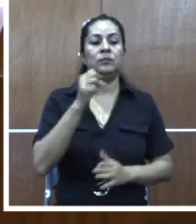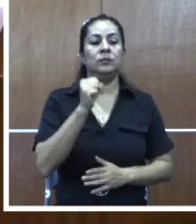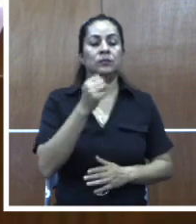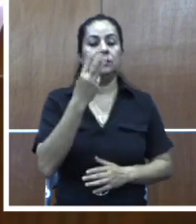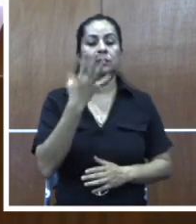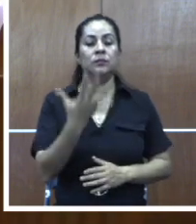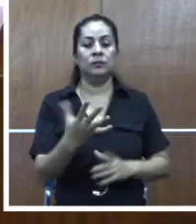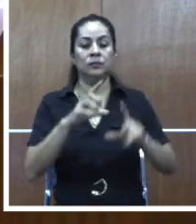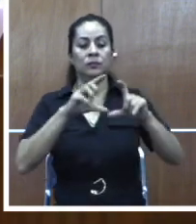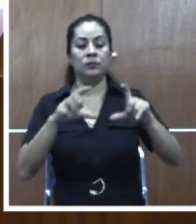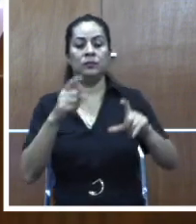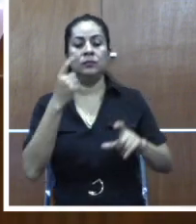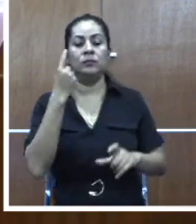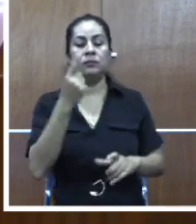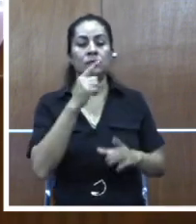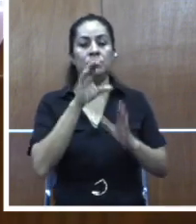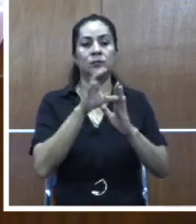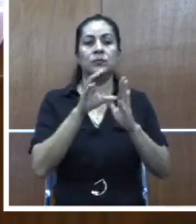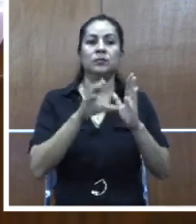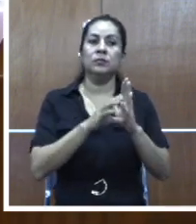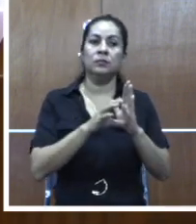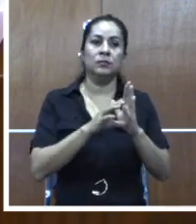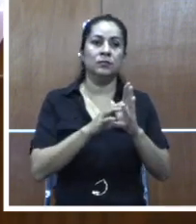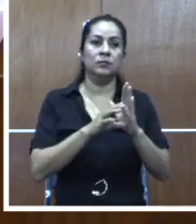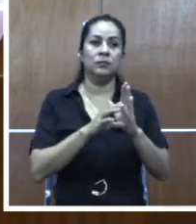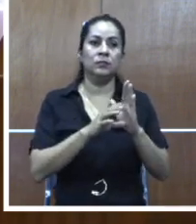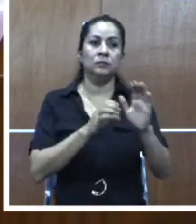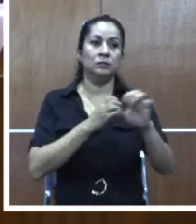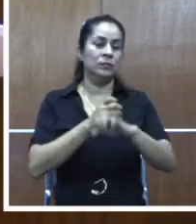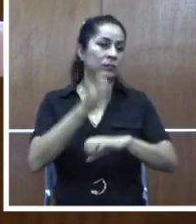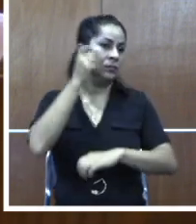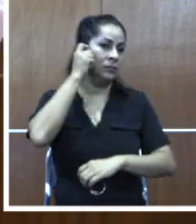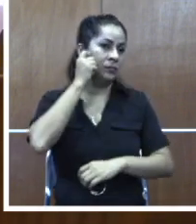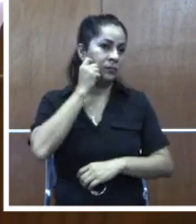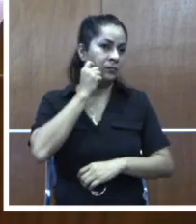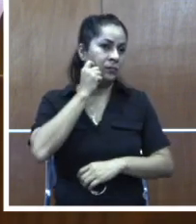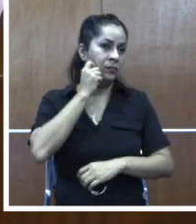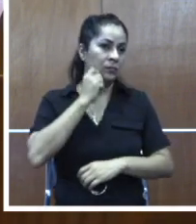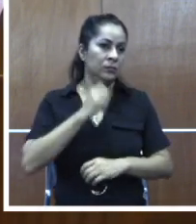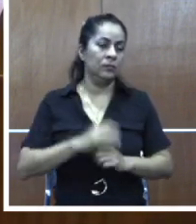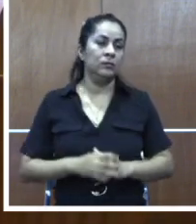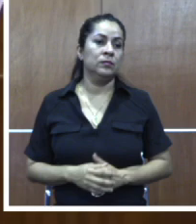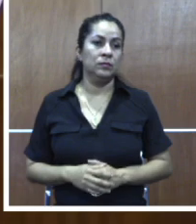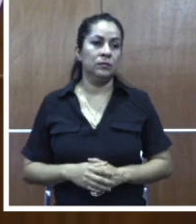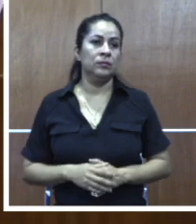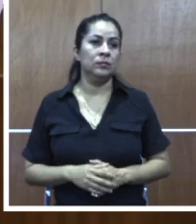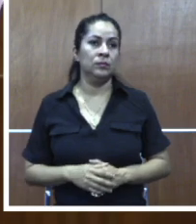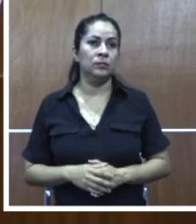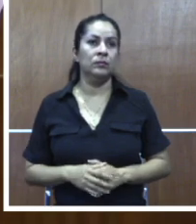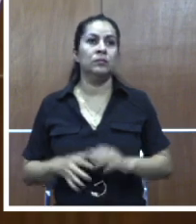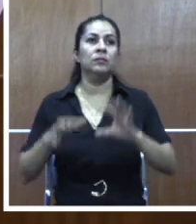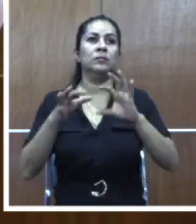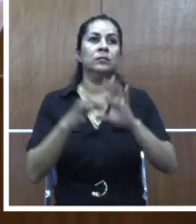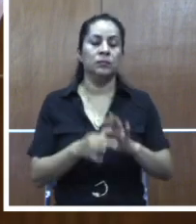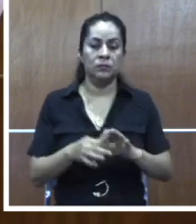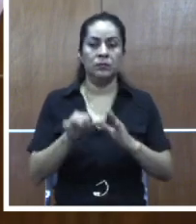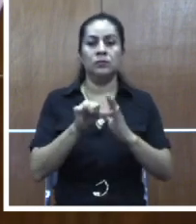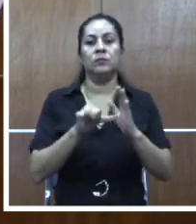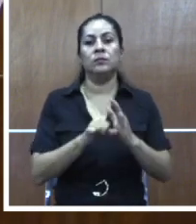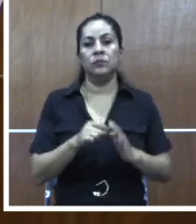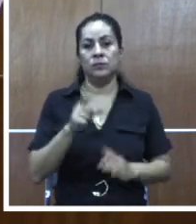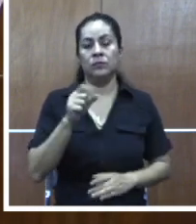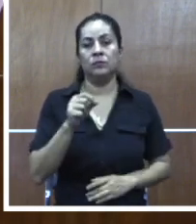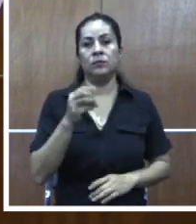65, fracción primera de la Constitución Política del Estado Libre y Soberano de Guerrero, y en correlación con los